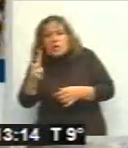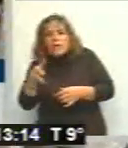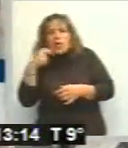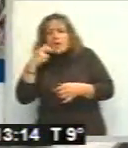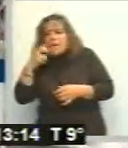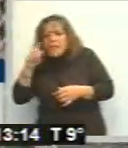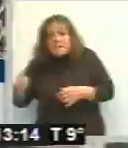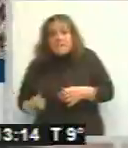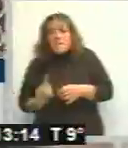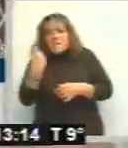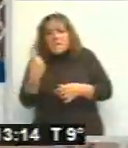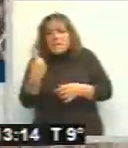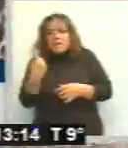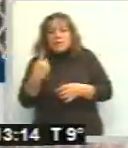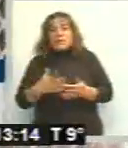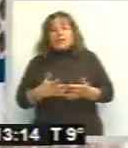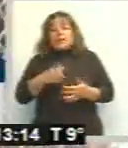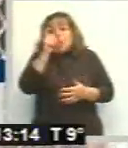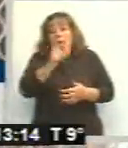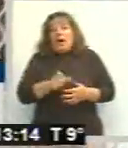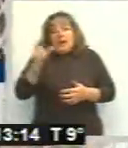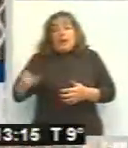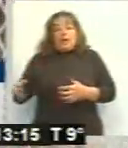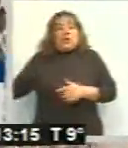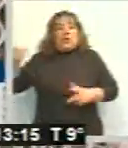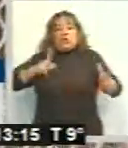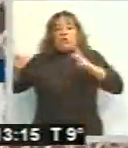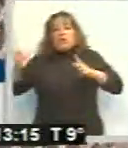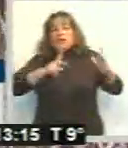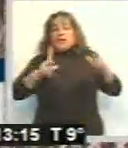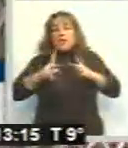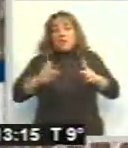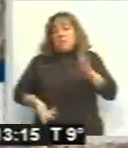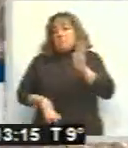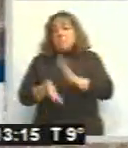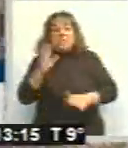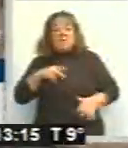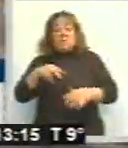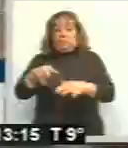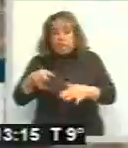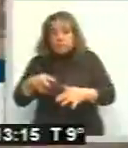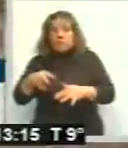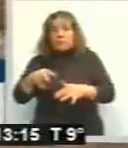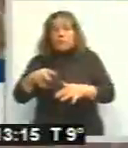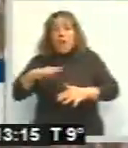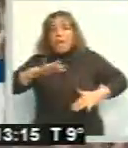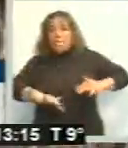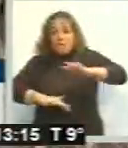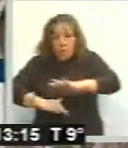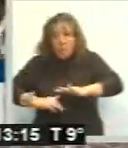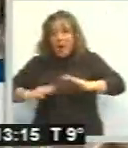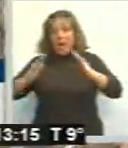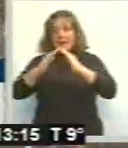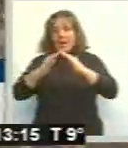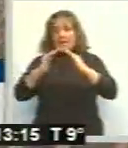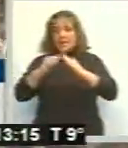vez, la gente que informa? La gente nos informaba que fueron a salir y se dieron con el puma en la puerta. Estaba el Imagínate, puma ahí en el